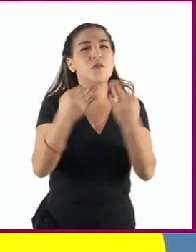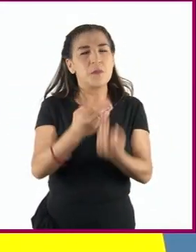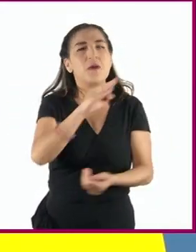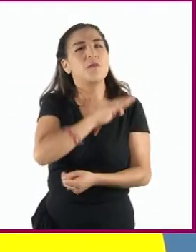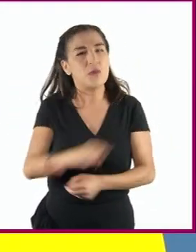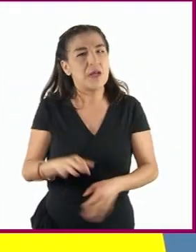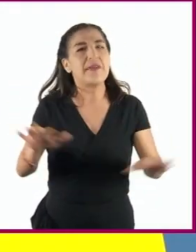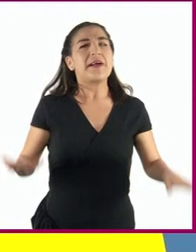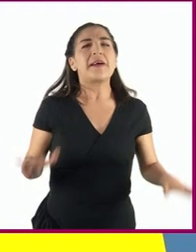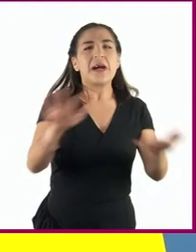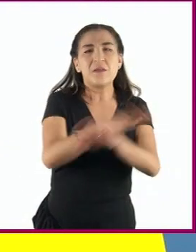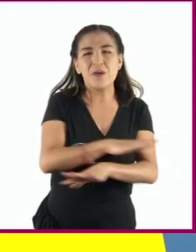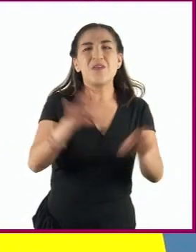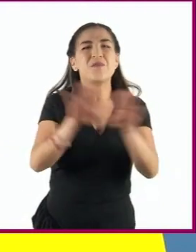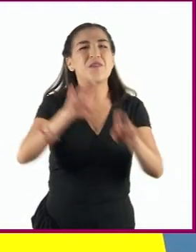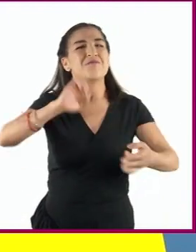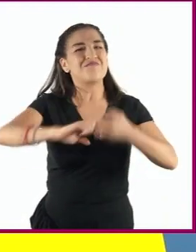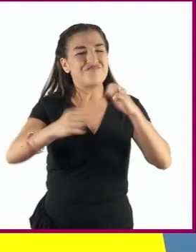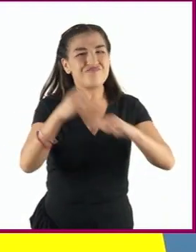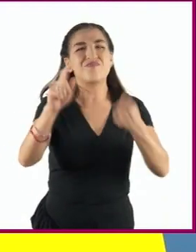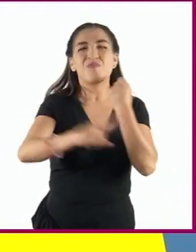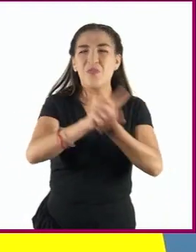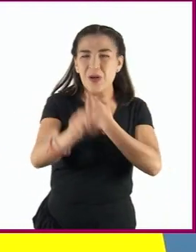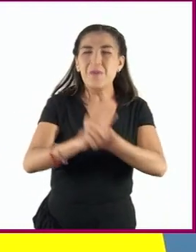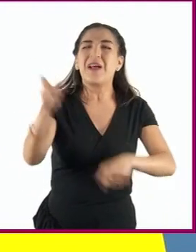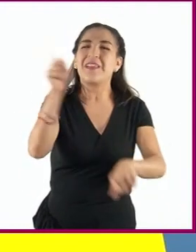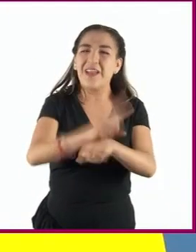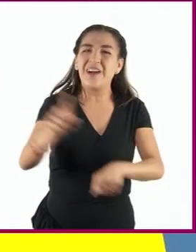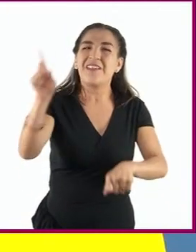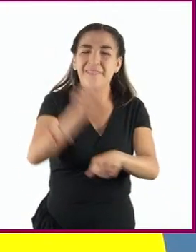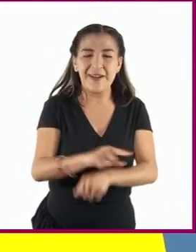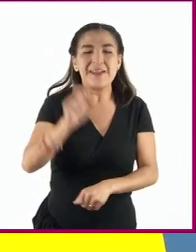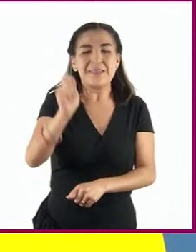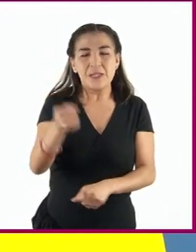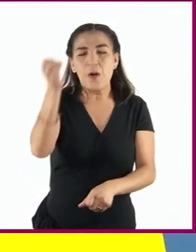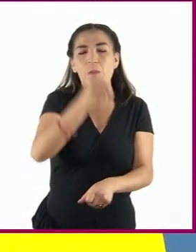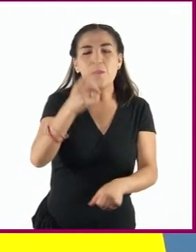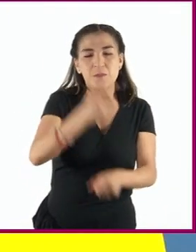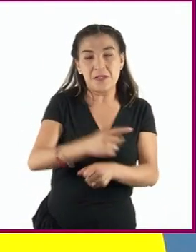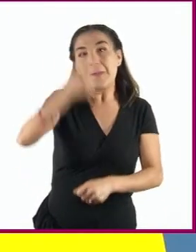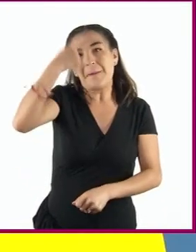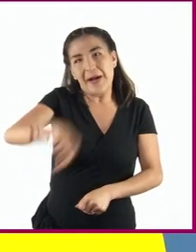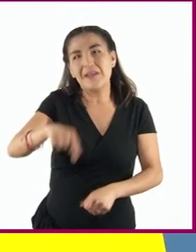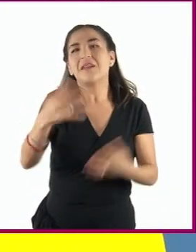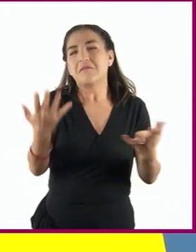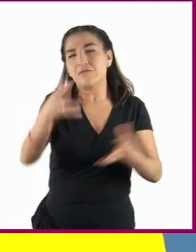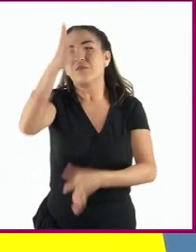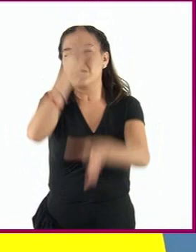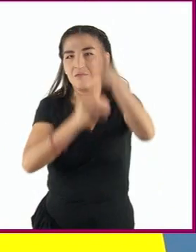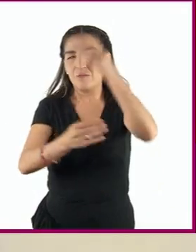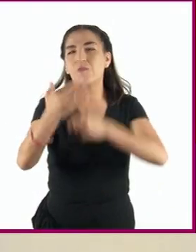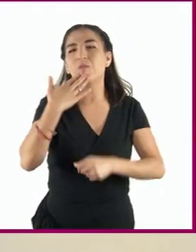las situaciones conflictivas que se viven diariamente en oportunidades de aprendizaje.